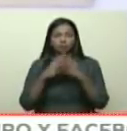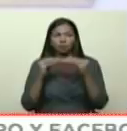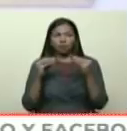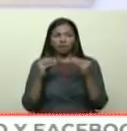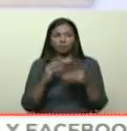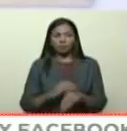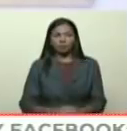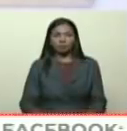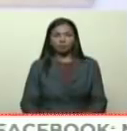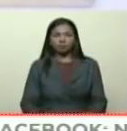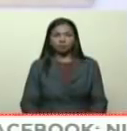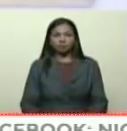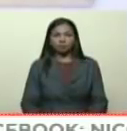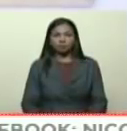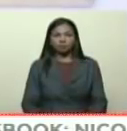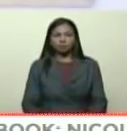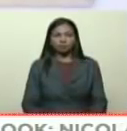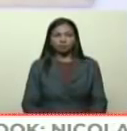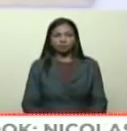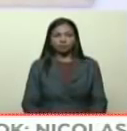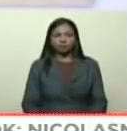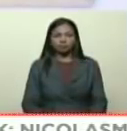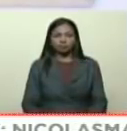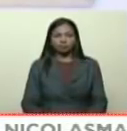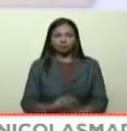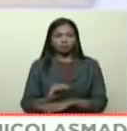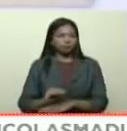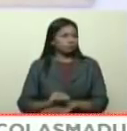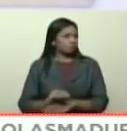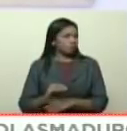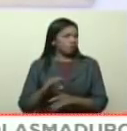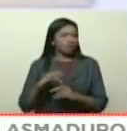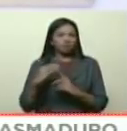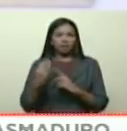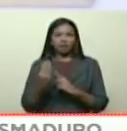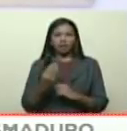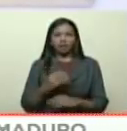Se empicha. Ser criadero de larvas, de zancudo.